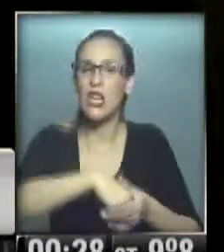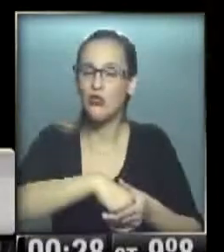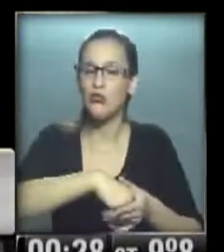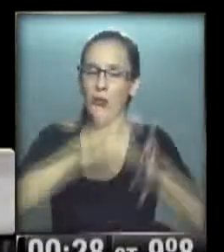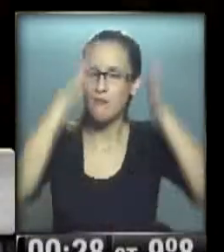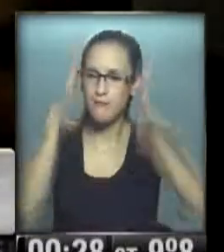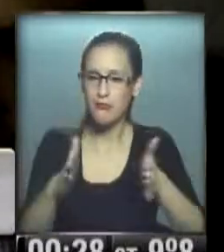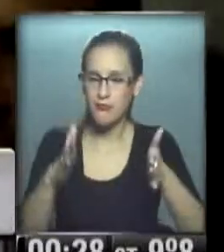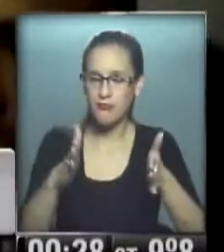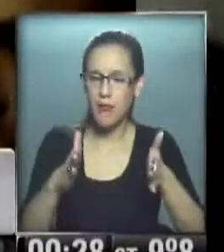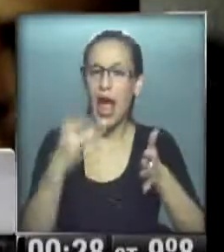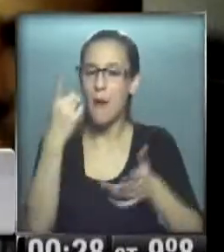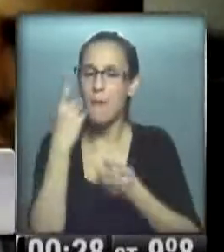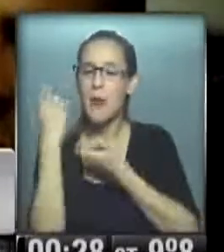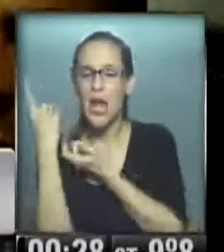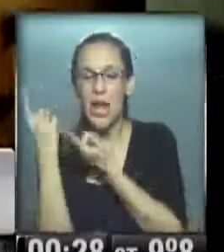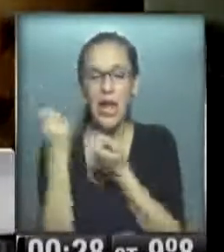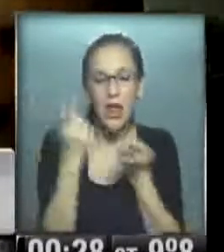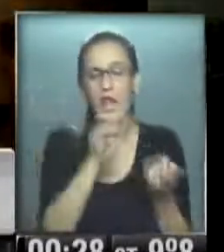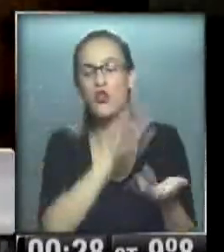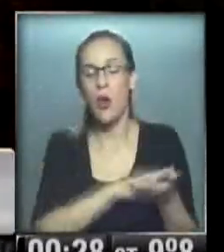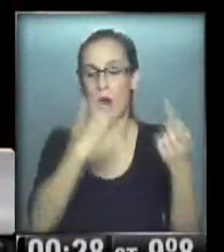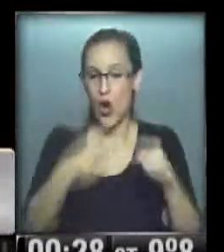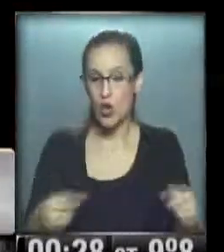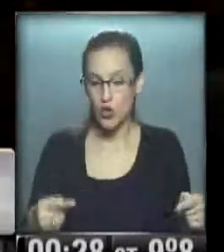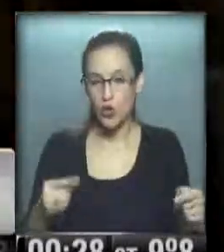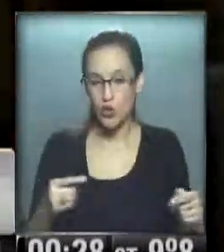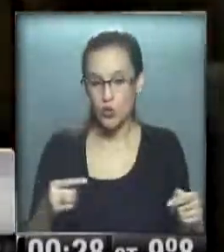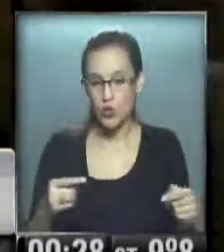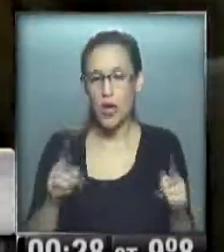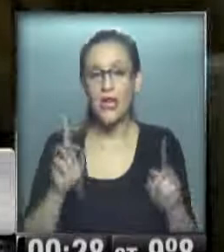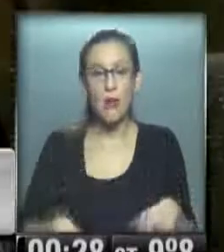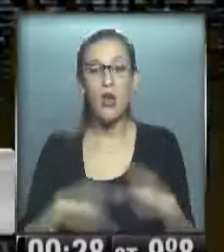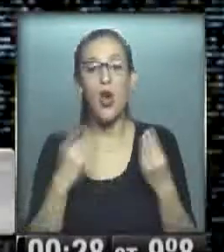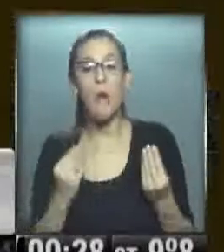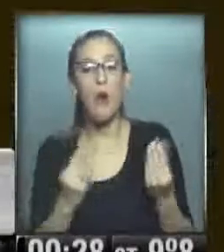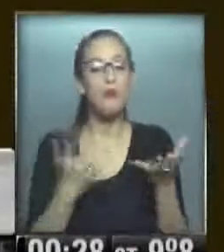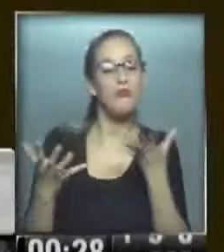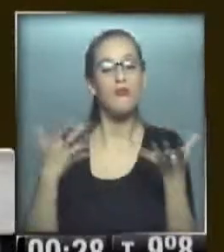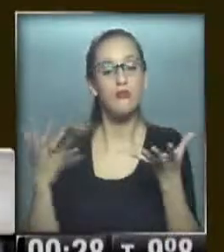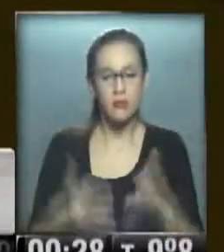cuando aprenden más de tu instrumento y de todo lo que pasa alrededor tuyo